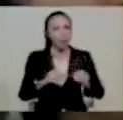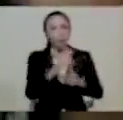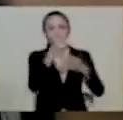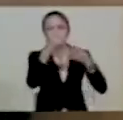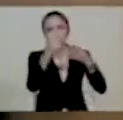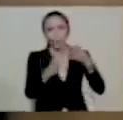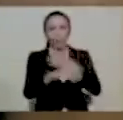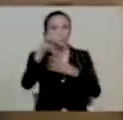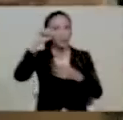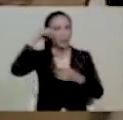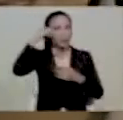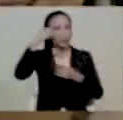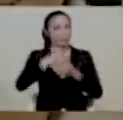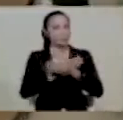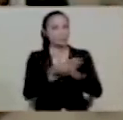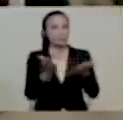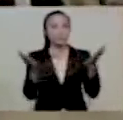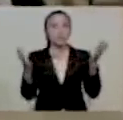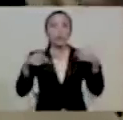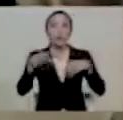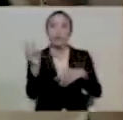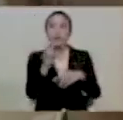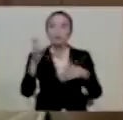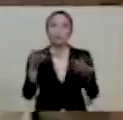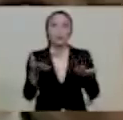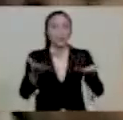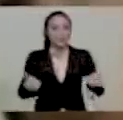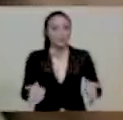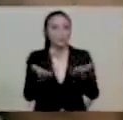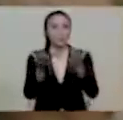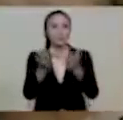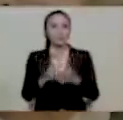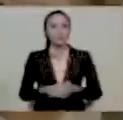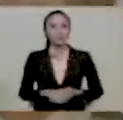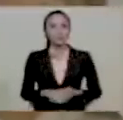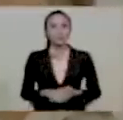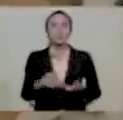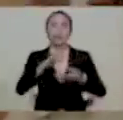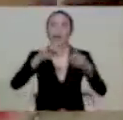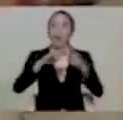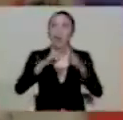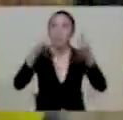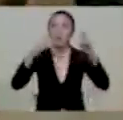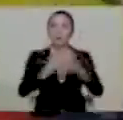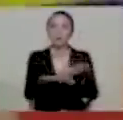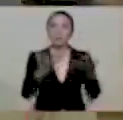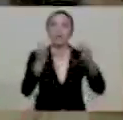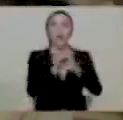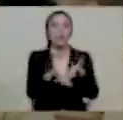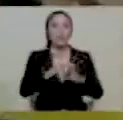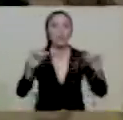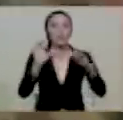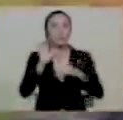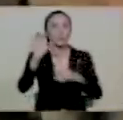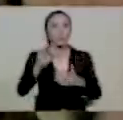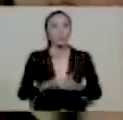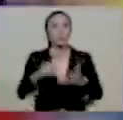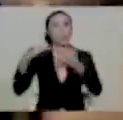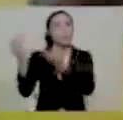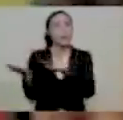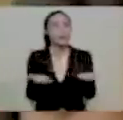robinsoniano, garantizando la Venezuela potencia, garantizando la paz y la soberanía de Venezuela.